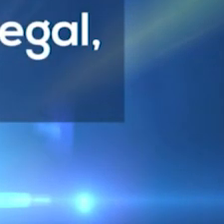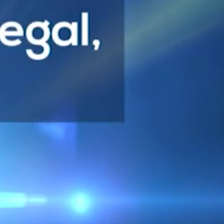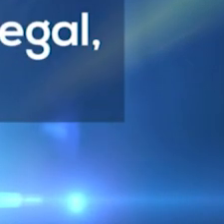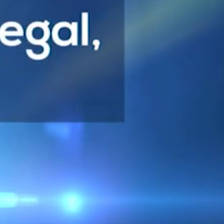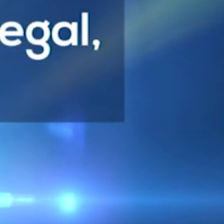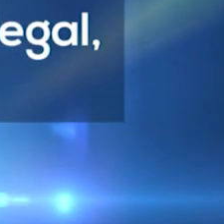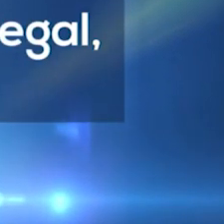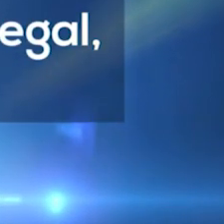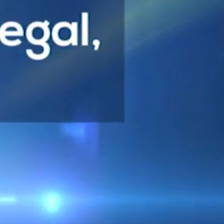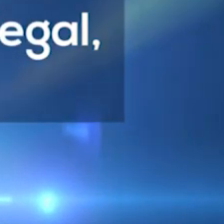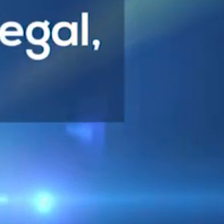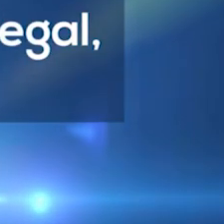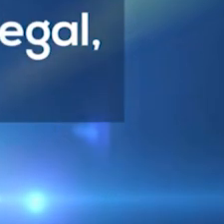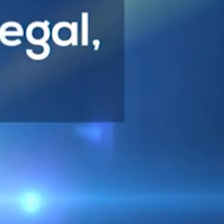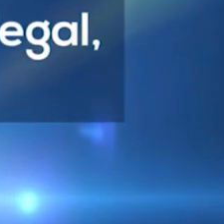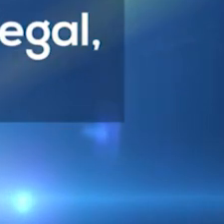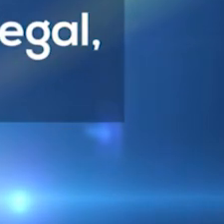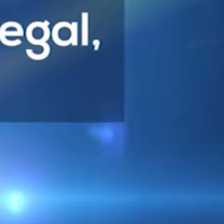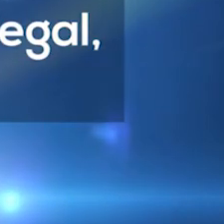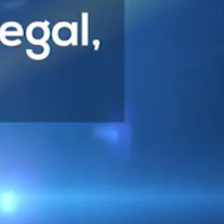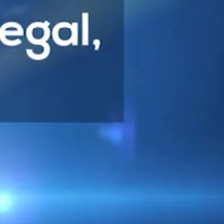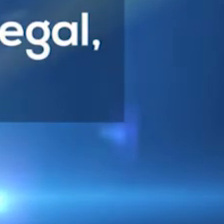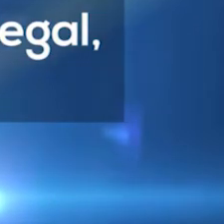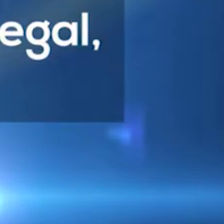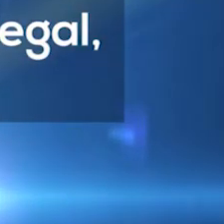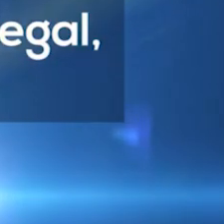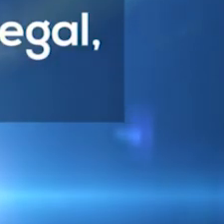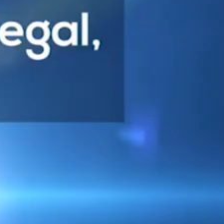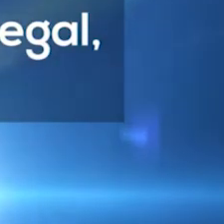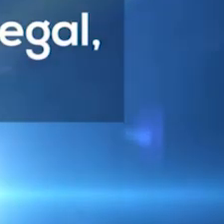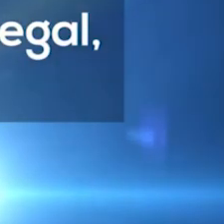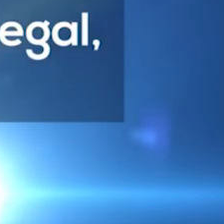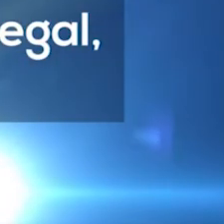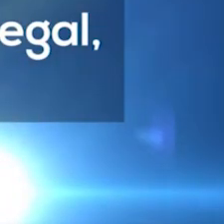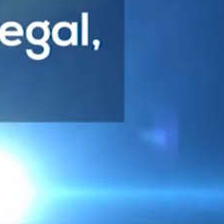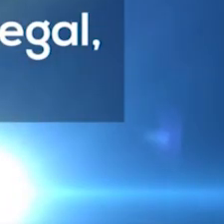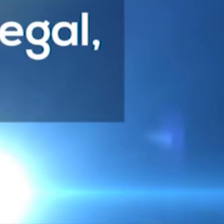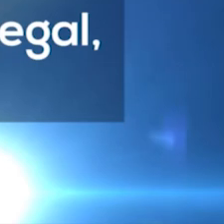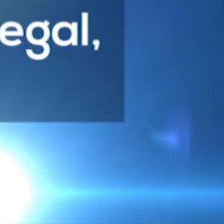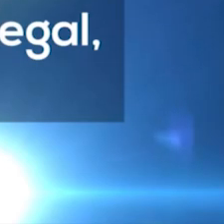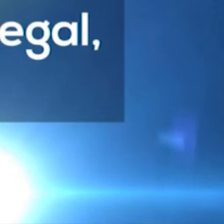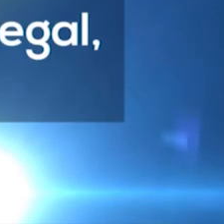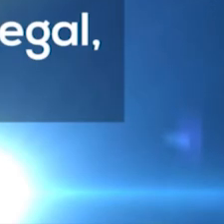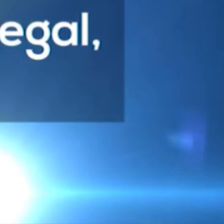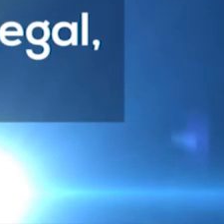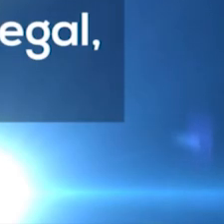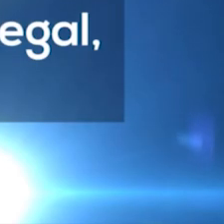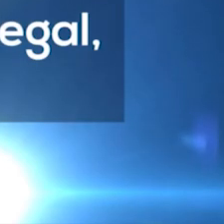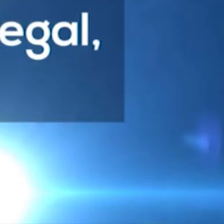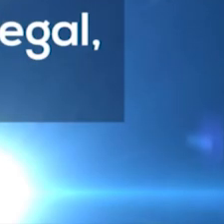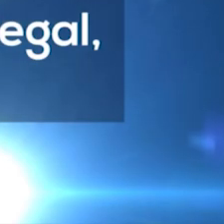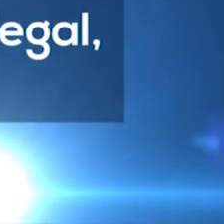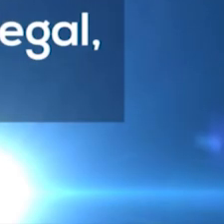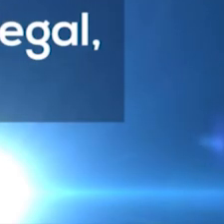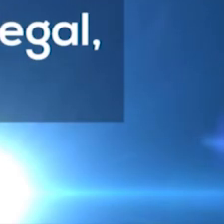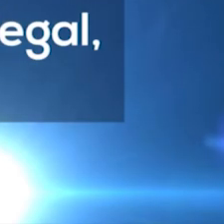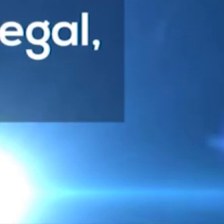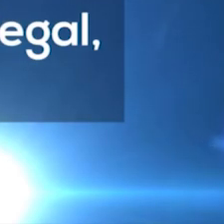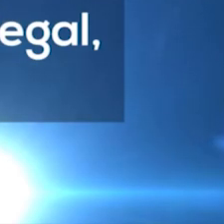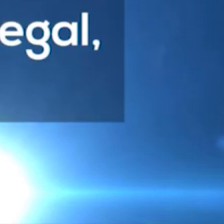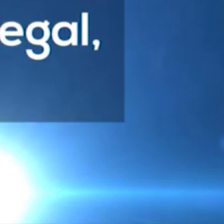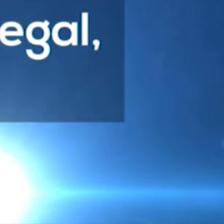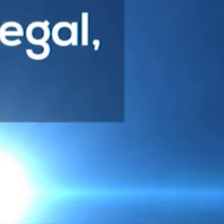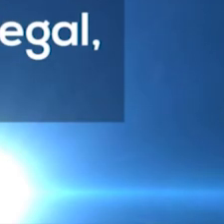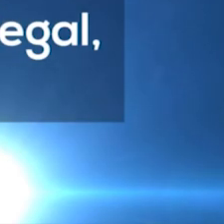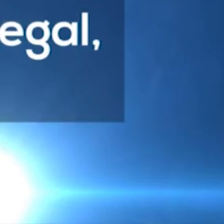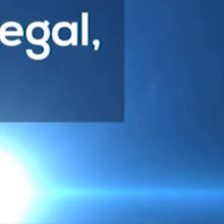Actúa en Derecho es un programa con objetivo social que investiga los casos y los pone a discusión delante de profesionales especialistas. En ningún momento el Canal